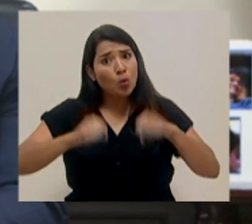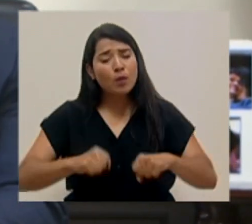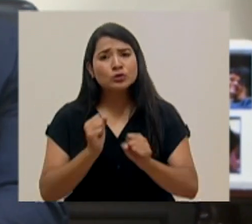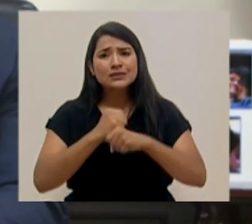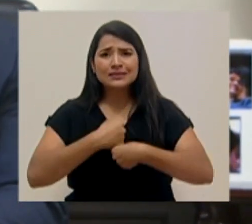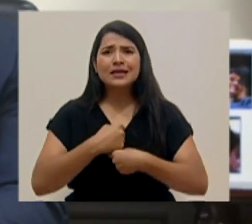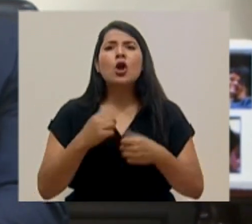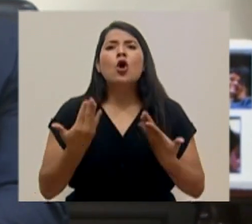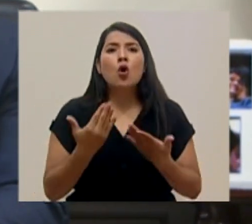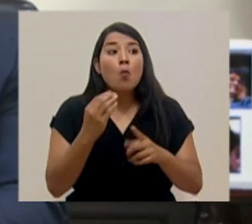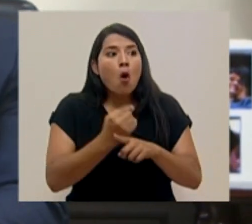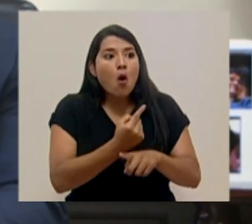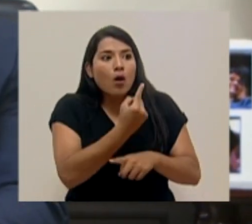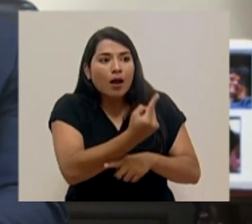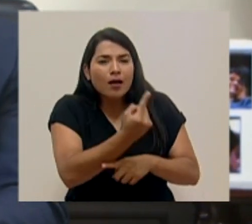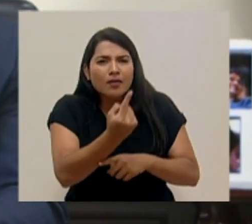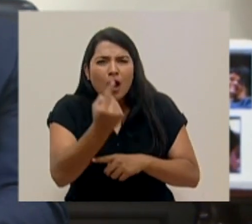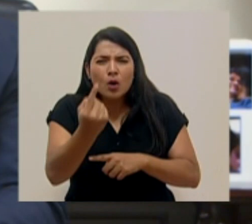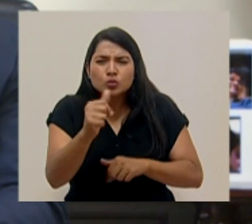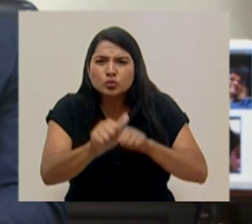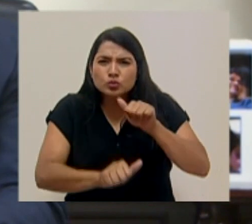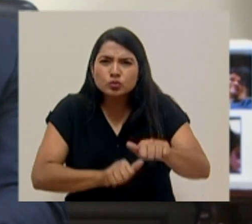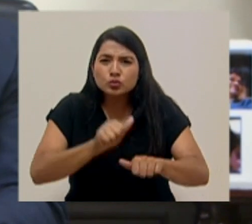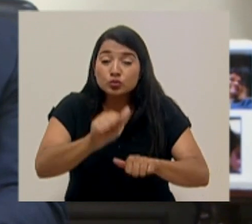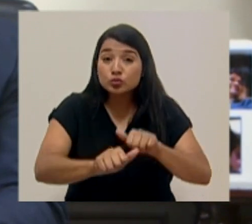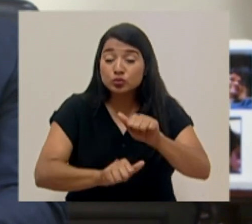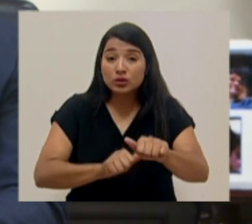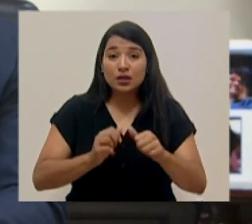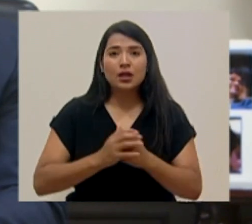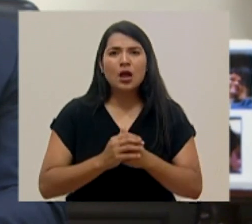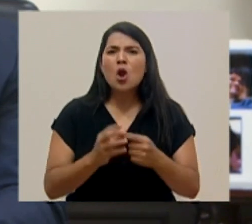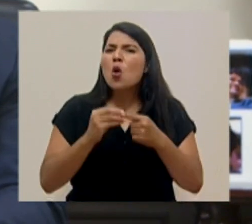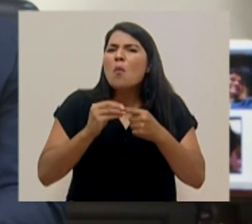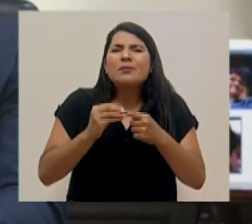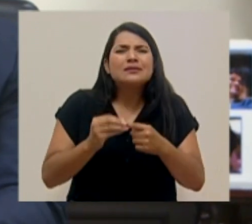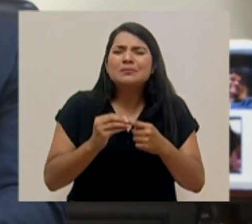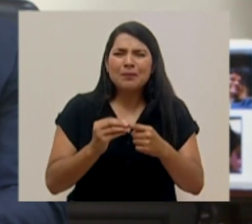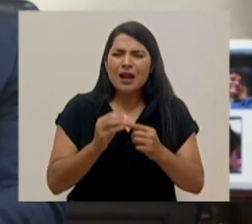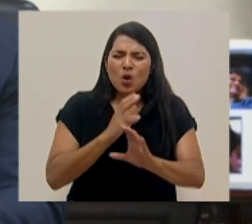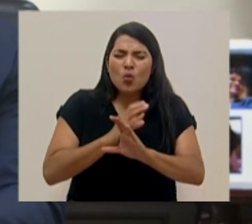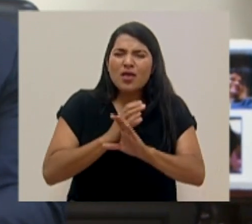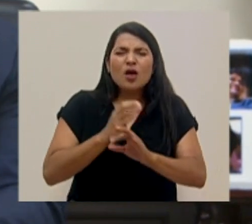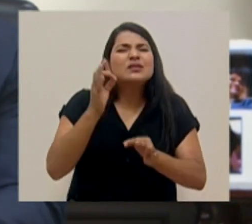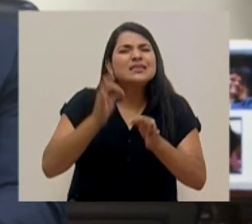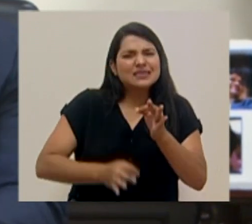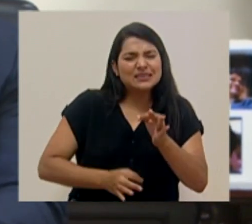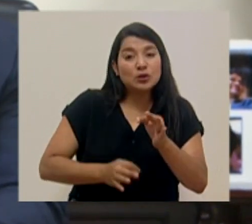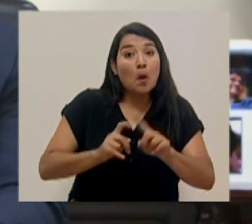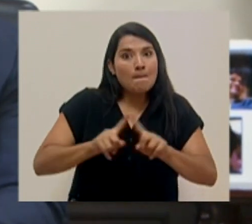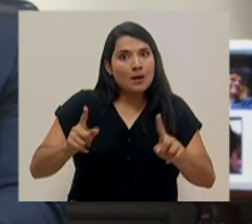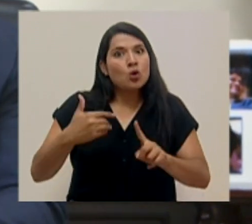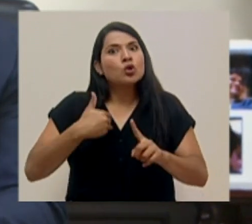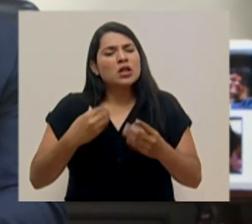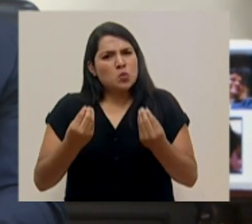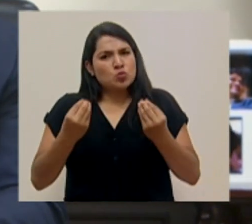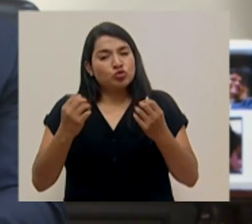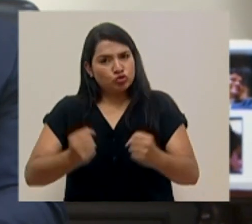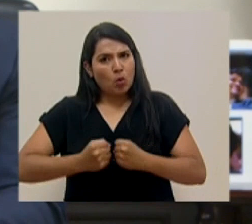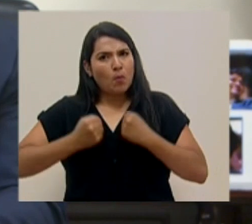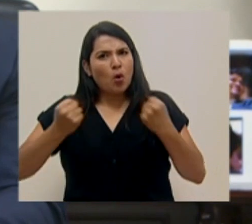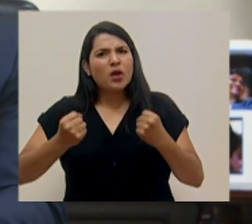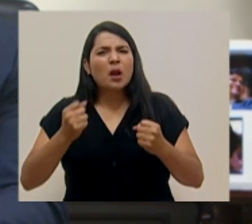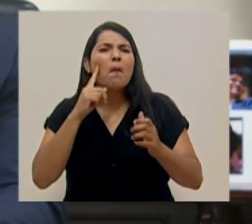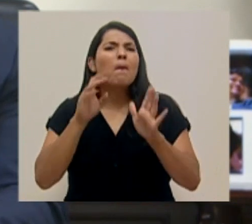vez. Las herramientas fundamentales son sencillas, pero poderosas.